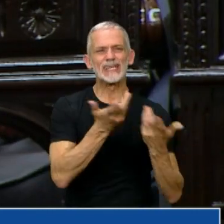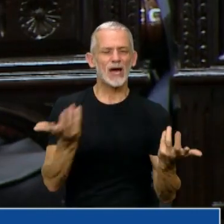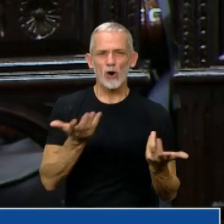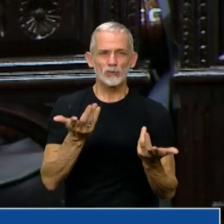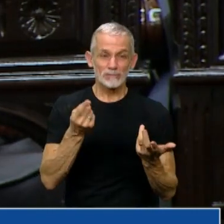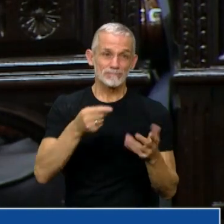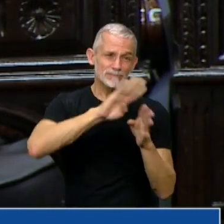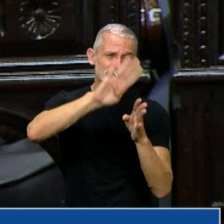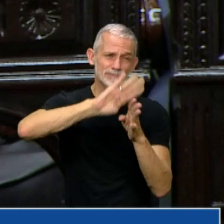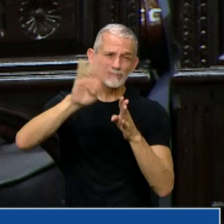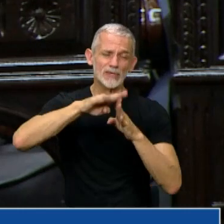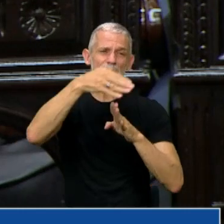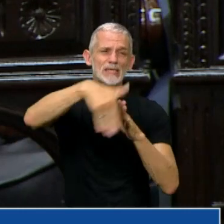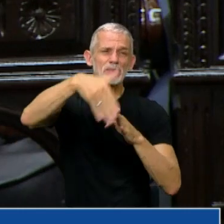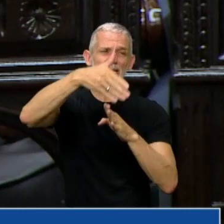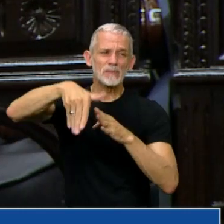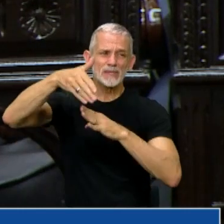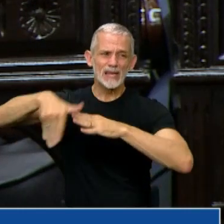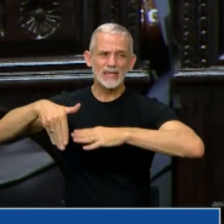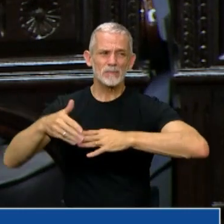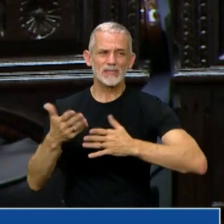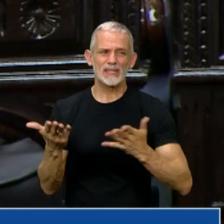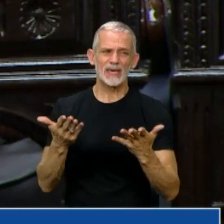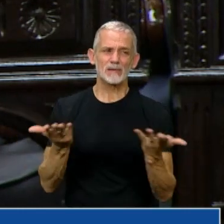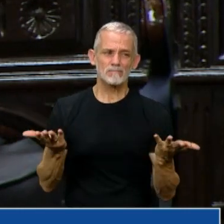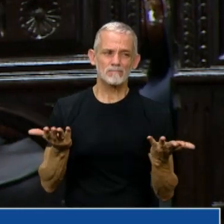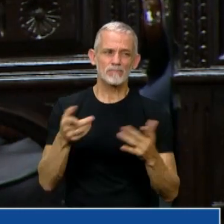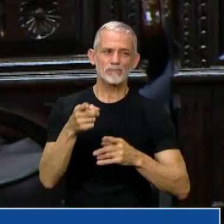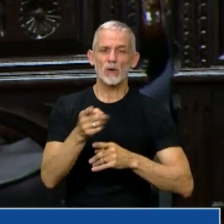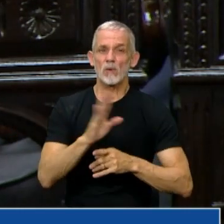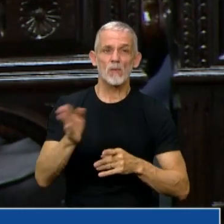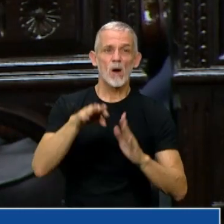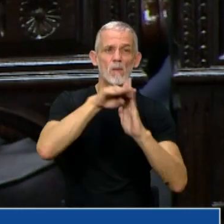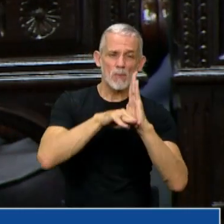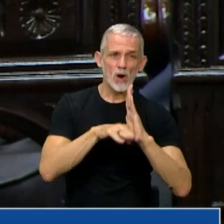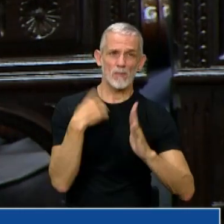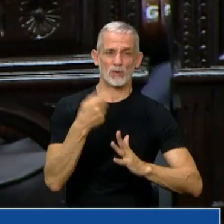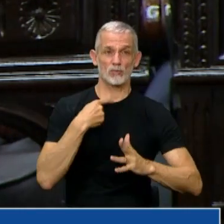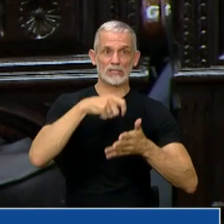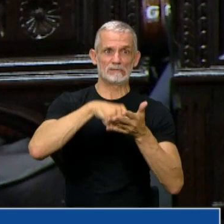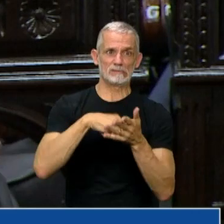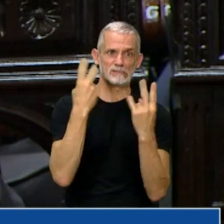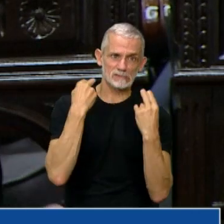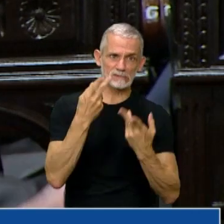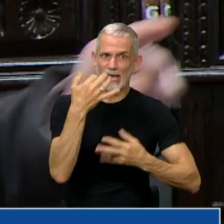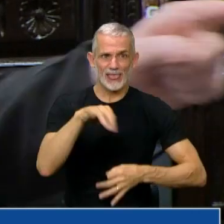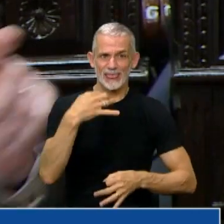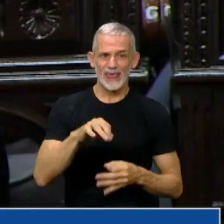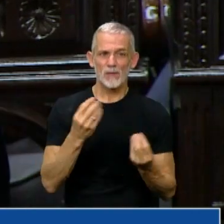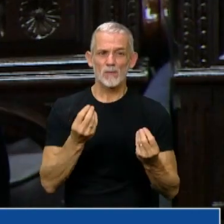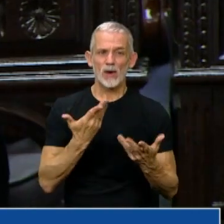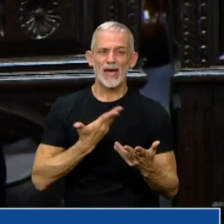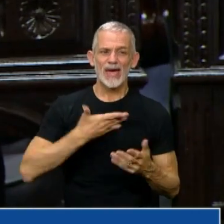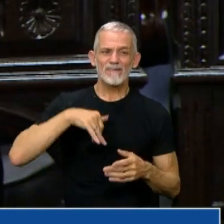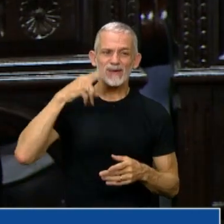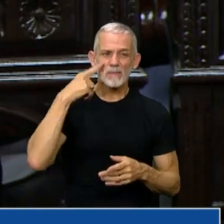de todas las limitaciones que sabemos que proponen los programas a los que estamos sometidos como producto de